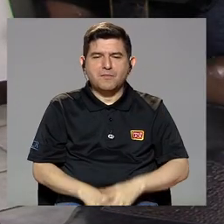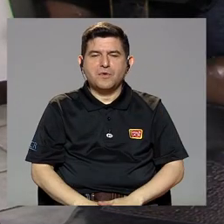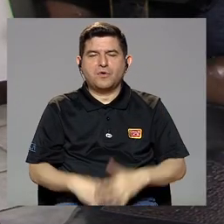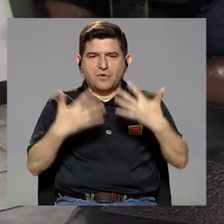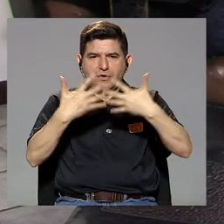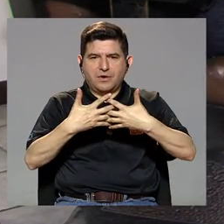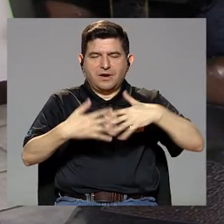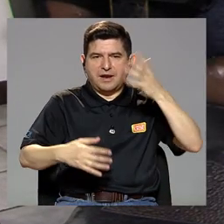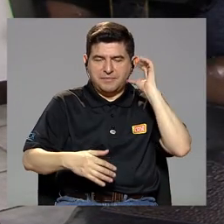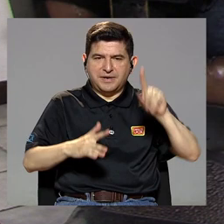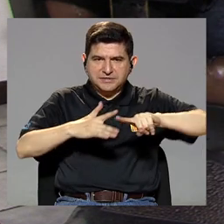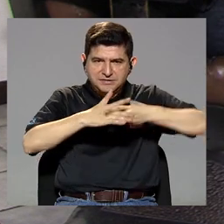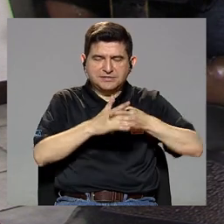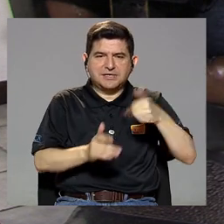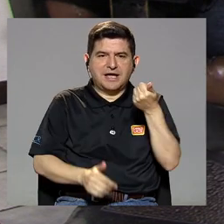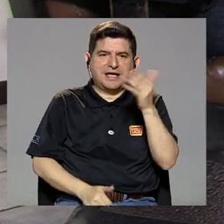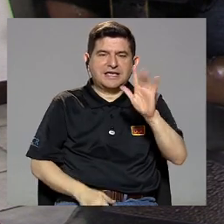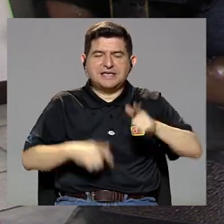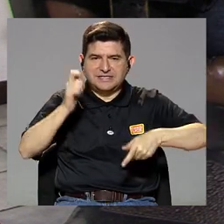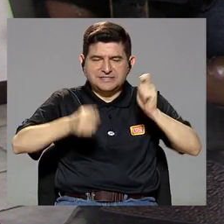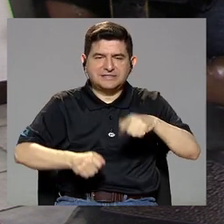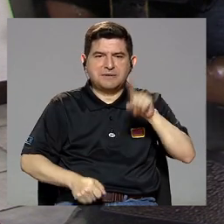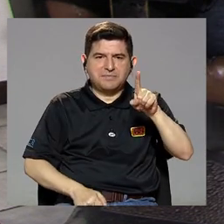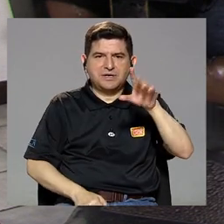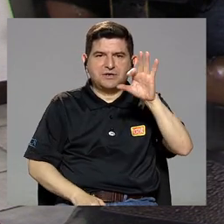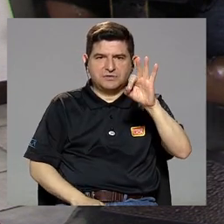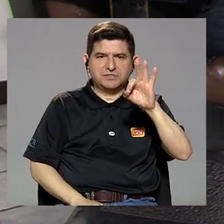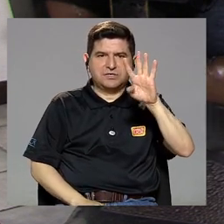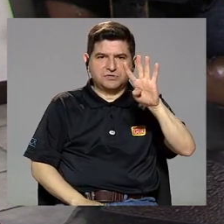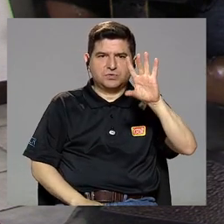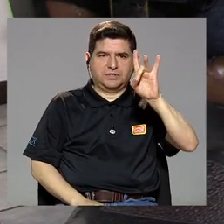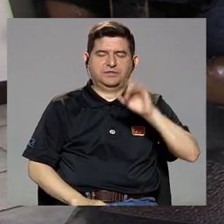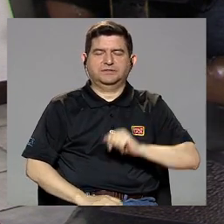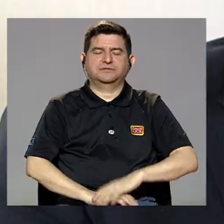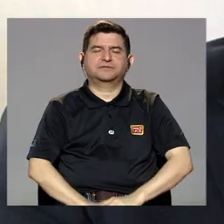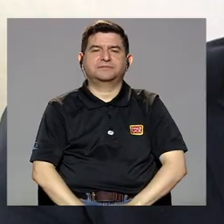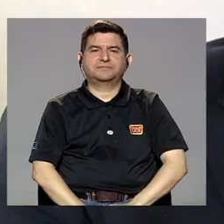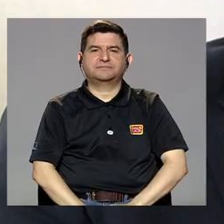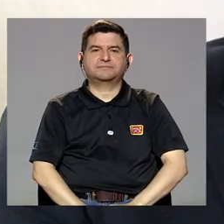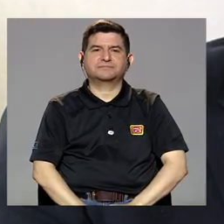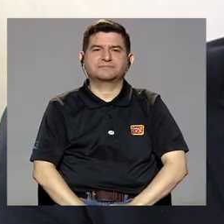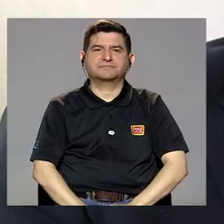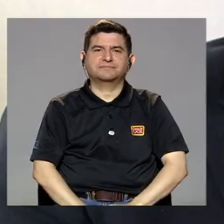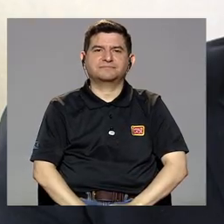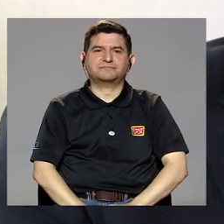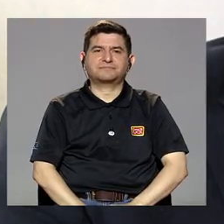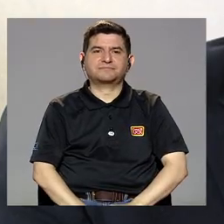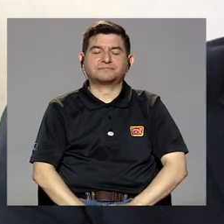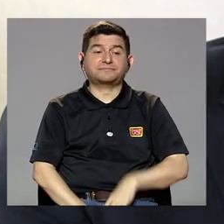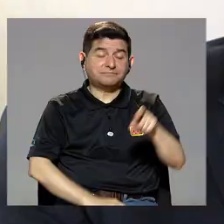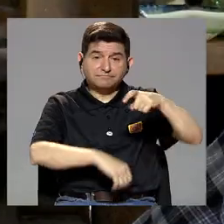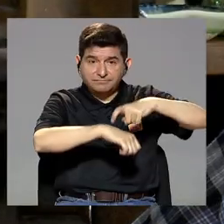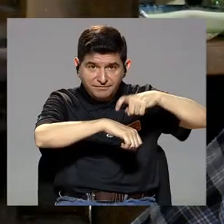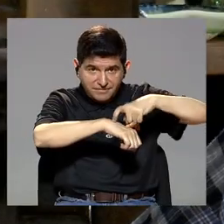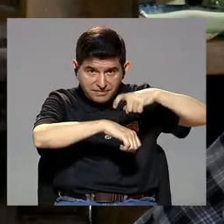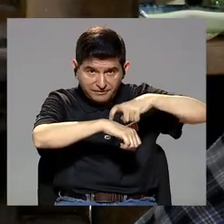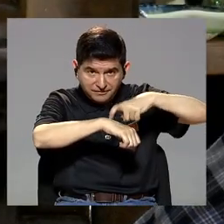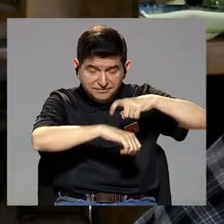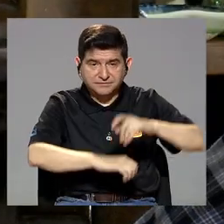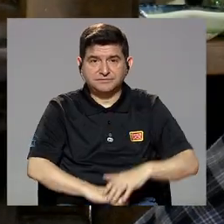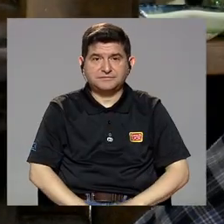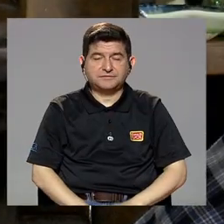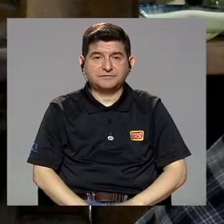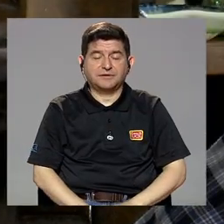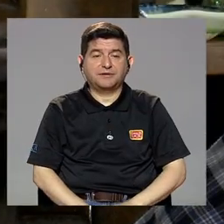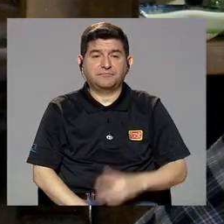inauguró el 15 de septiembre de 1948 en ese tiempo pues el